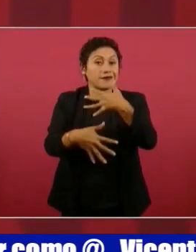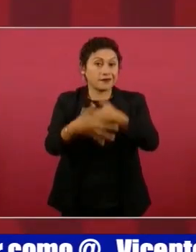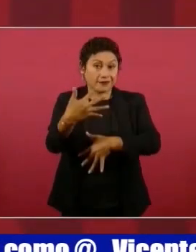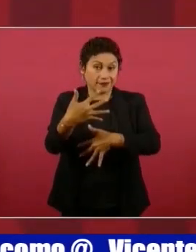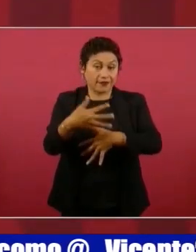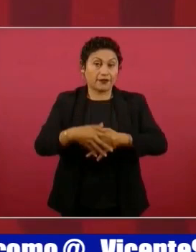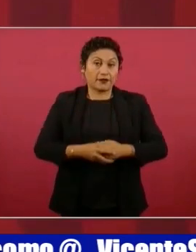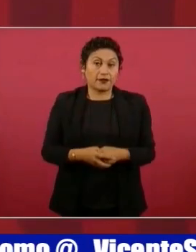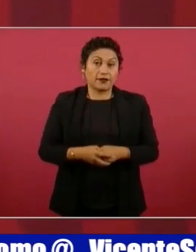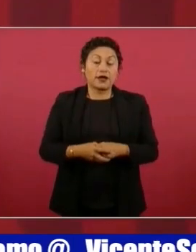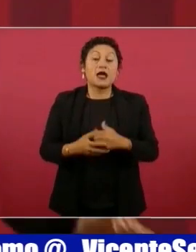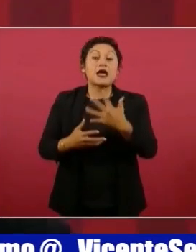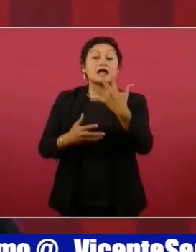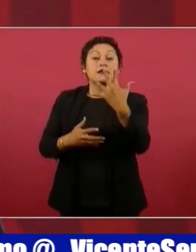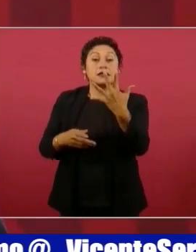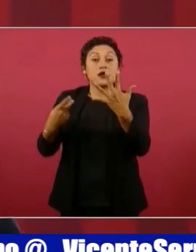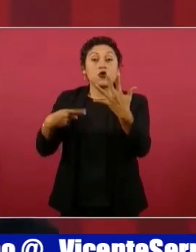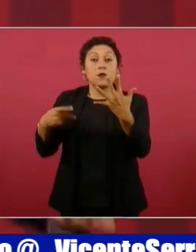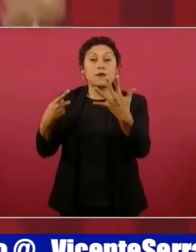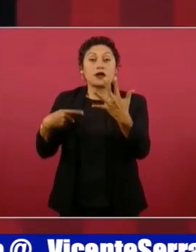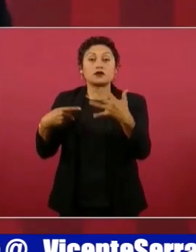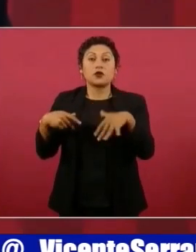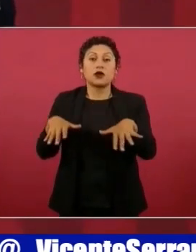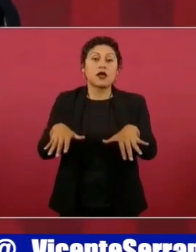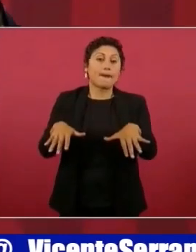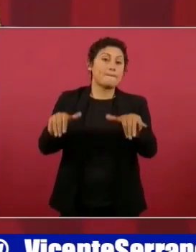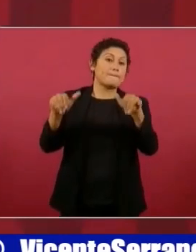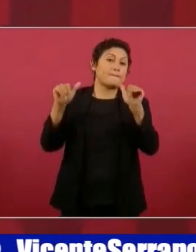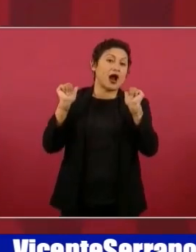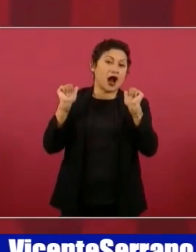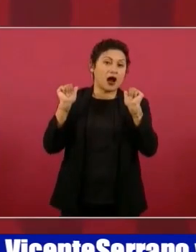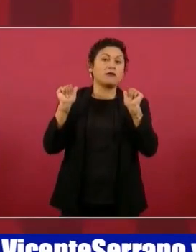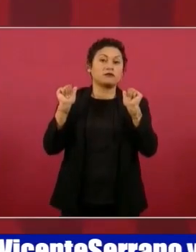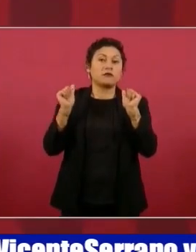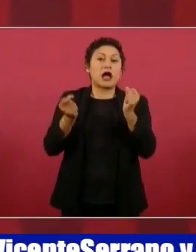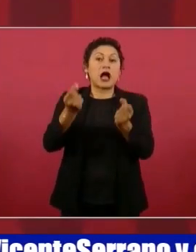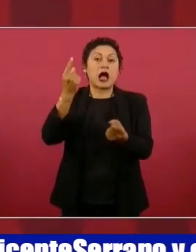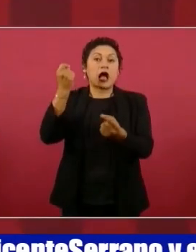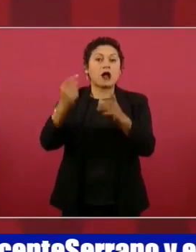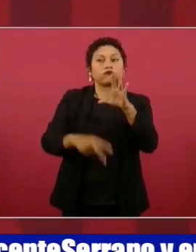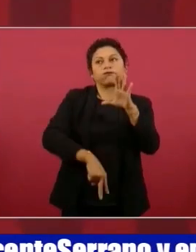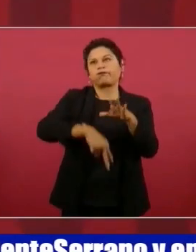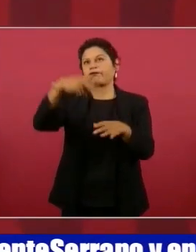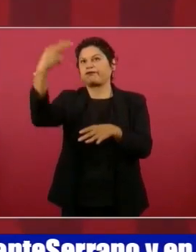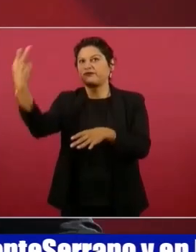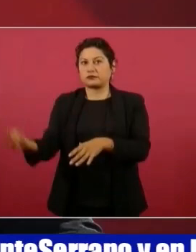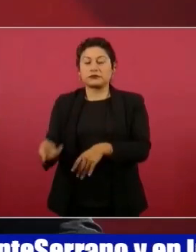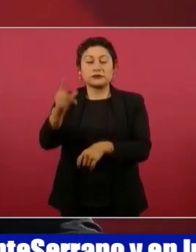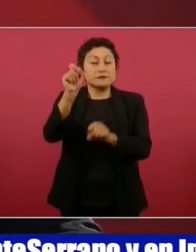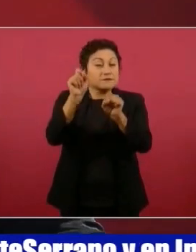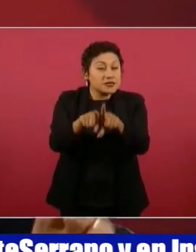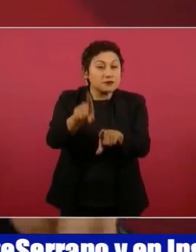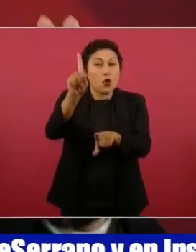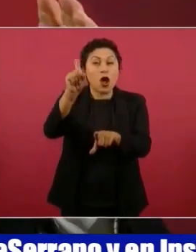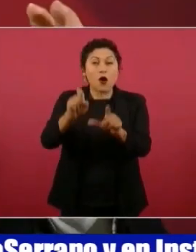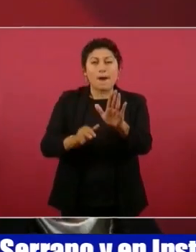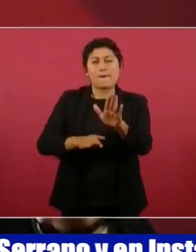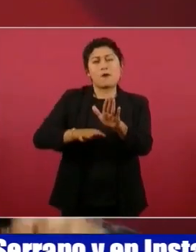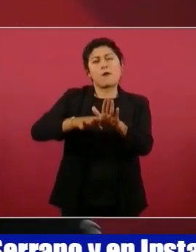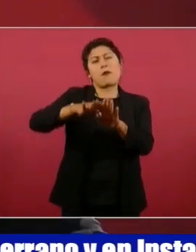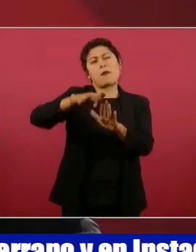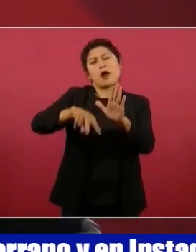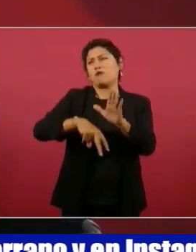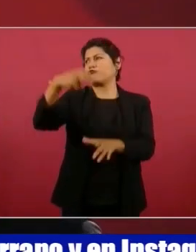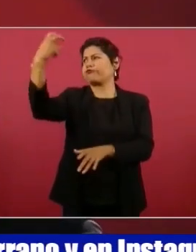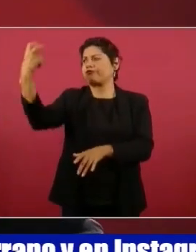5 pudieron salir, algunos hasta con la presión del agua y se